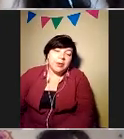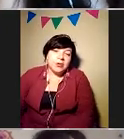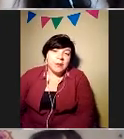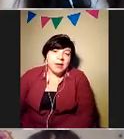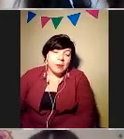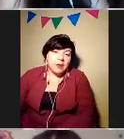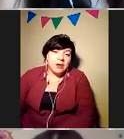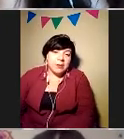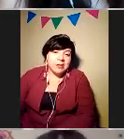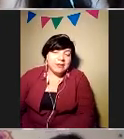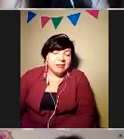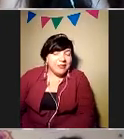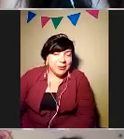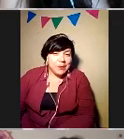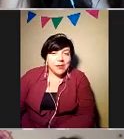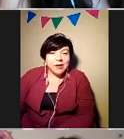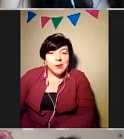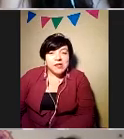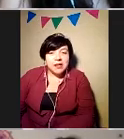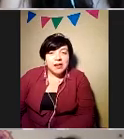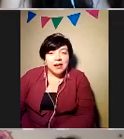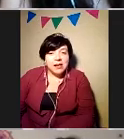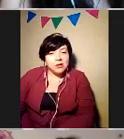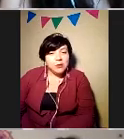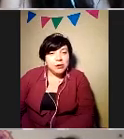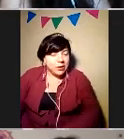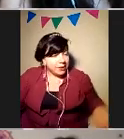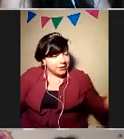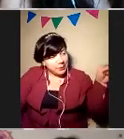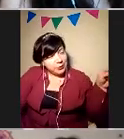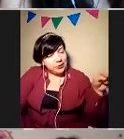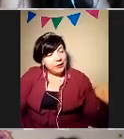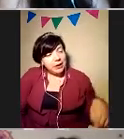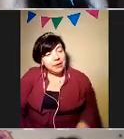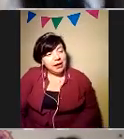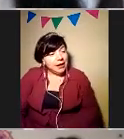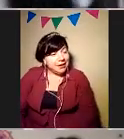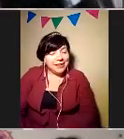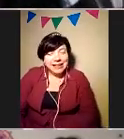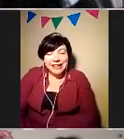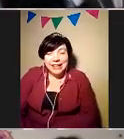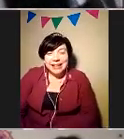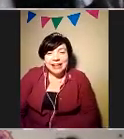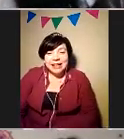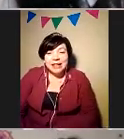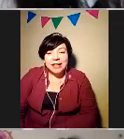Y bueno, además, como positivo, volviendo un poco, como dice ahí el South Patch, y aparece como esto de feria americana.